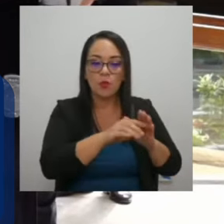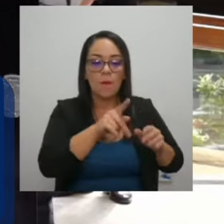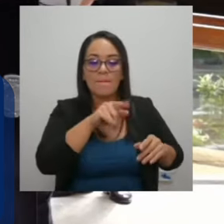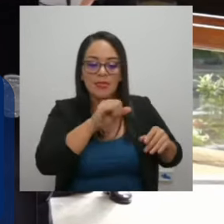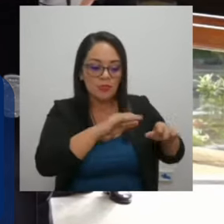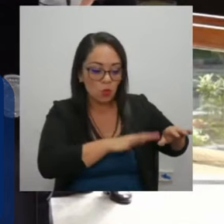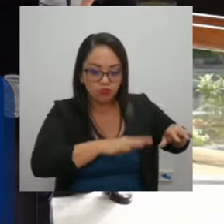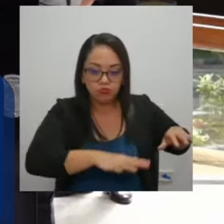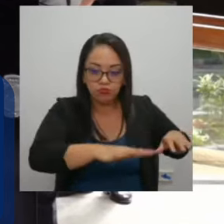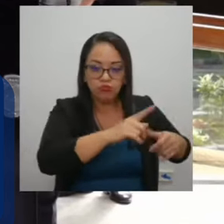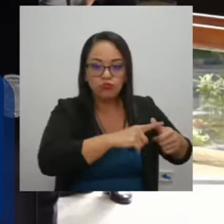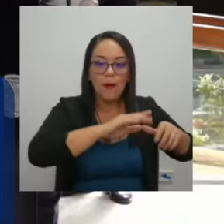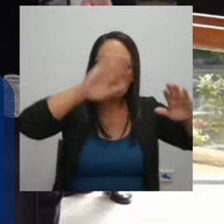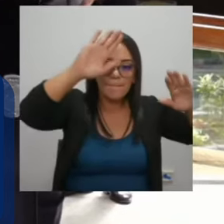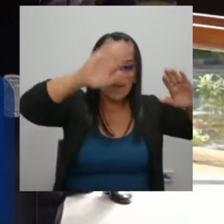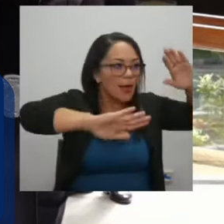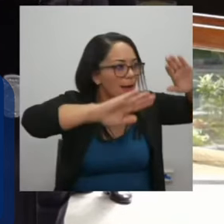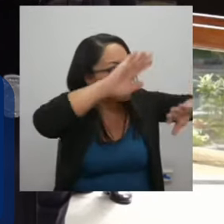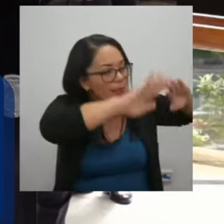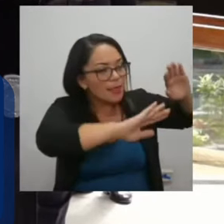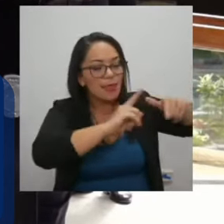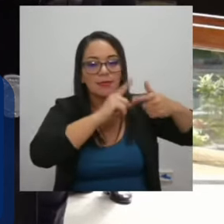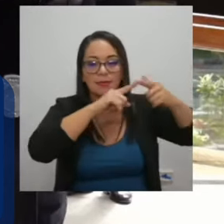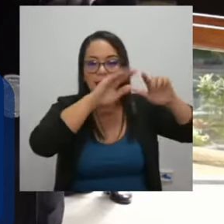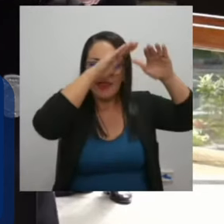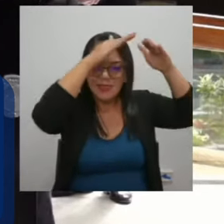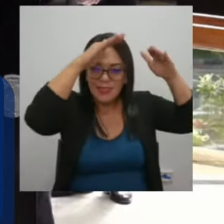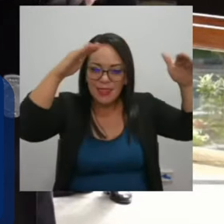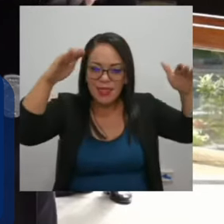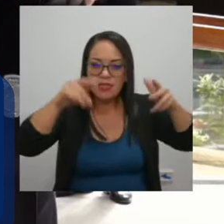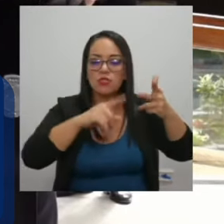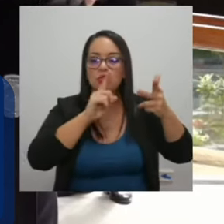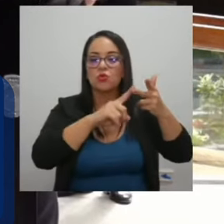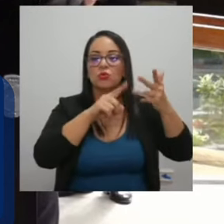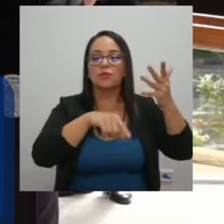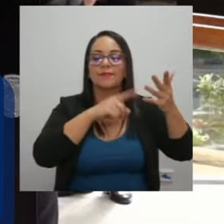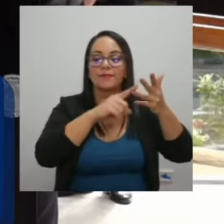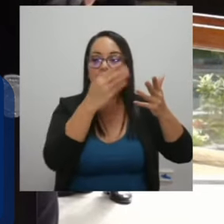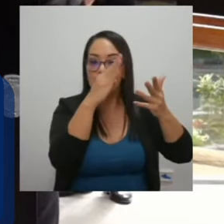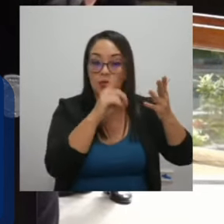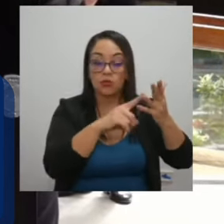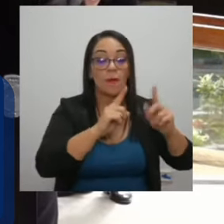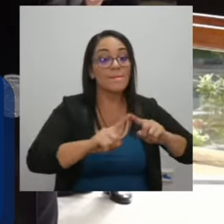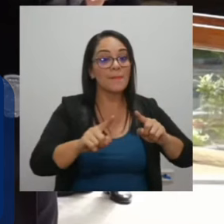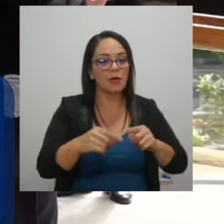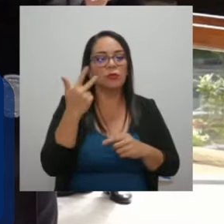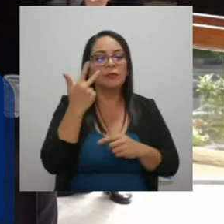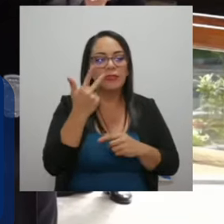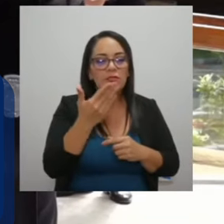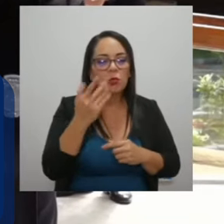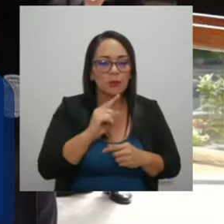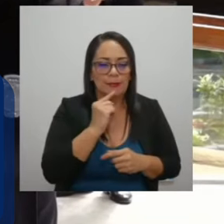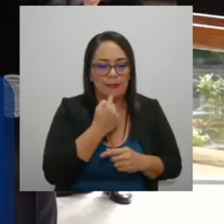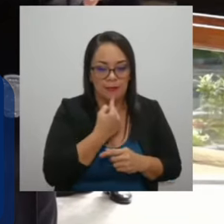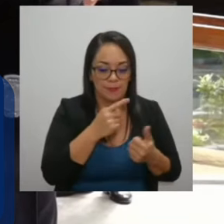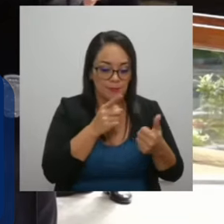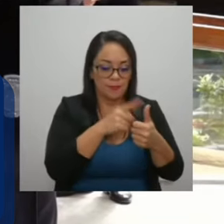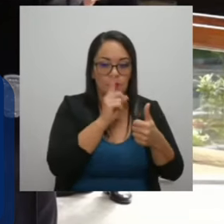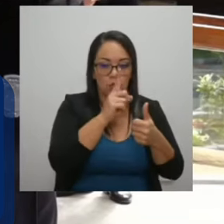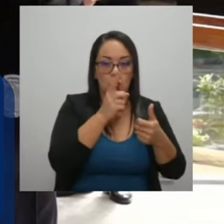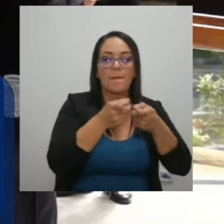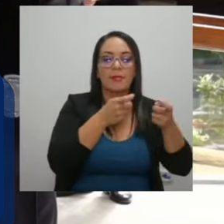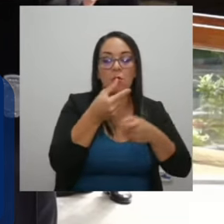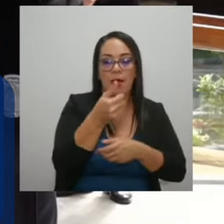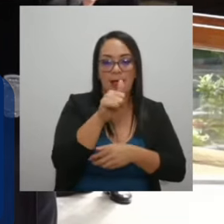paredes, techos, servicio sanitario, pero sobre todo habían tres cosas críticas, críticas. Uno, el manejo del gas,